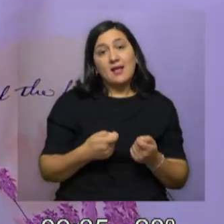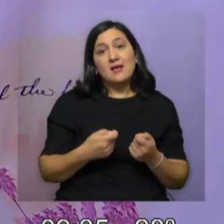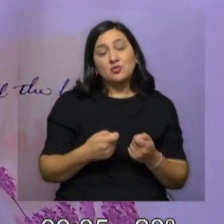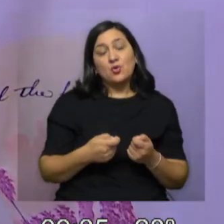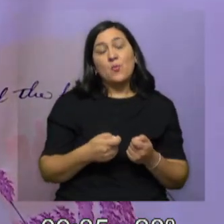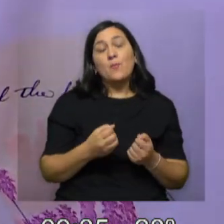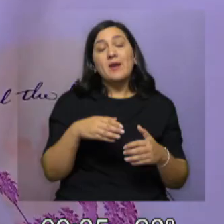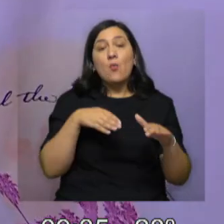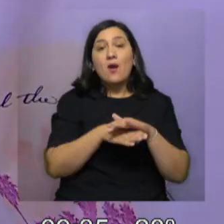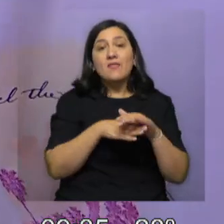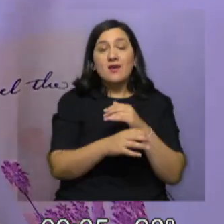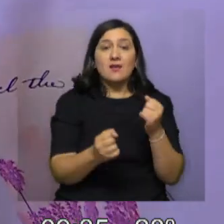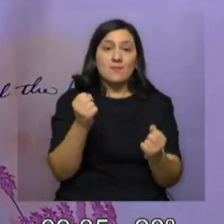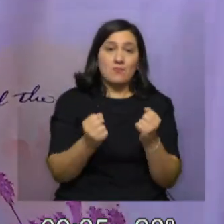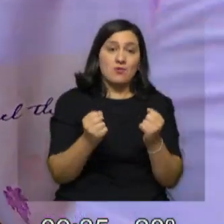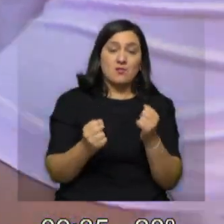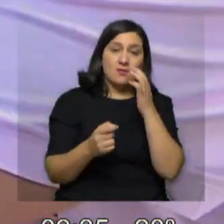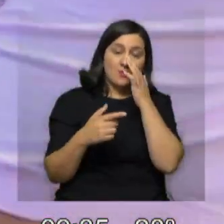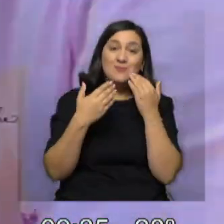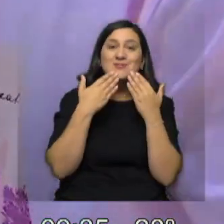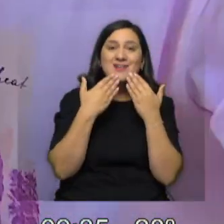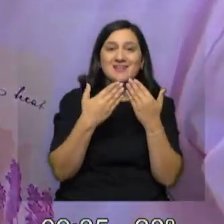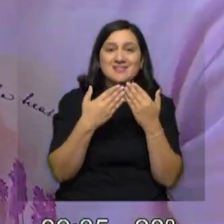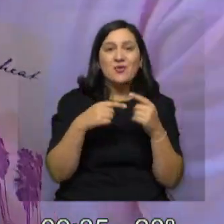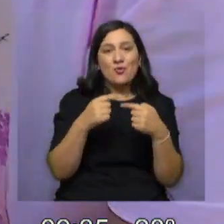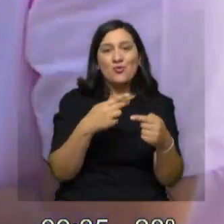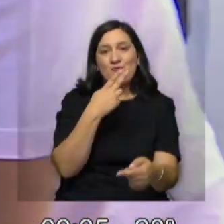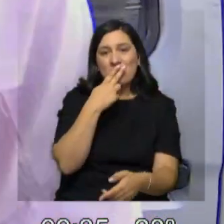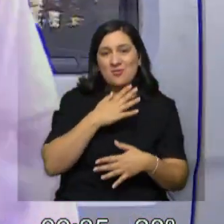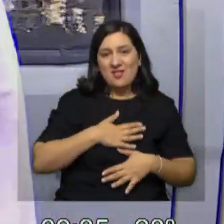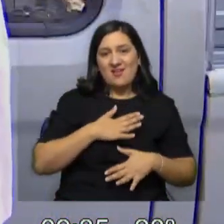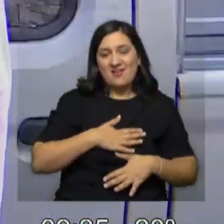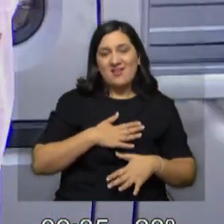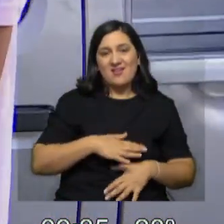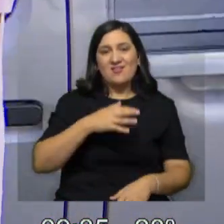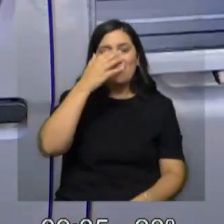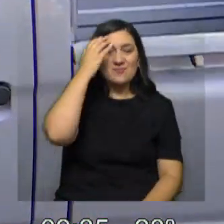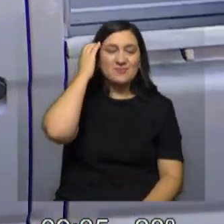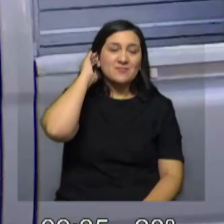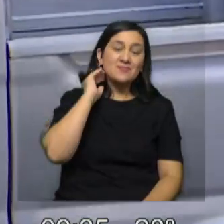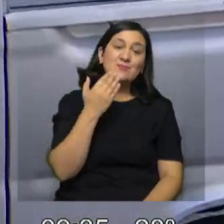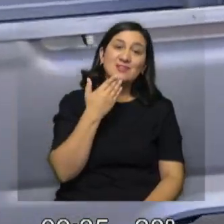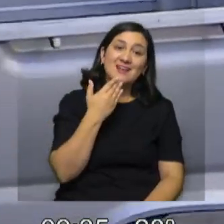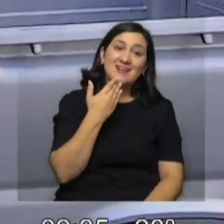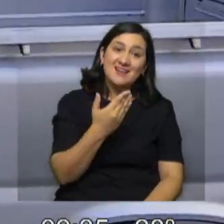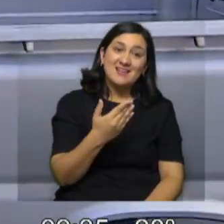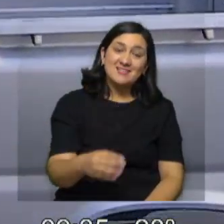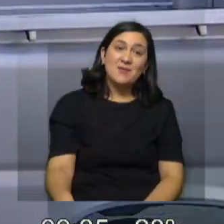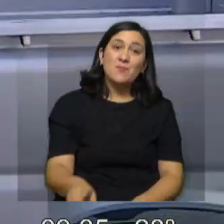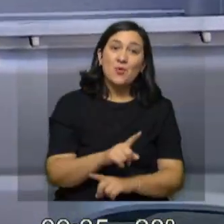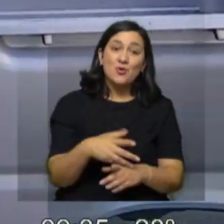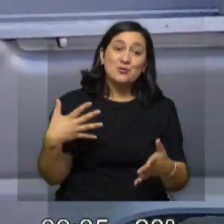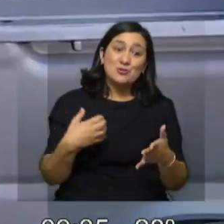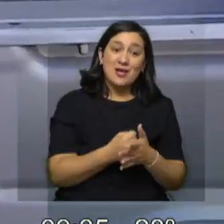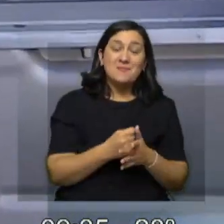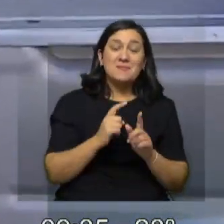cochera. Bien, excelente. Bueno, caballero, gracias. Lo dejamos fumar el puchito tranquilo. Ahí el coronado que recién lo prendió. Gracias, por no chocarme